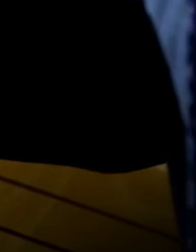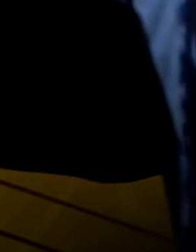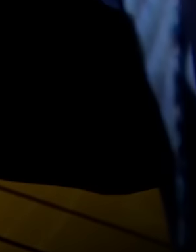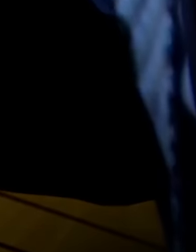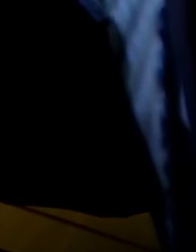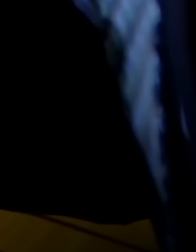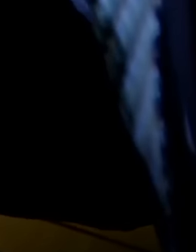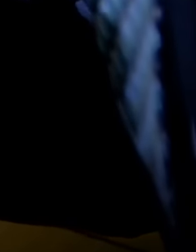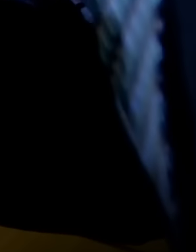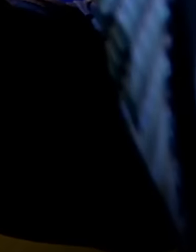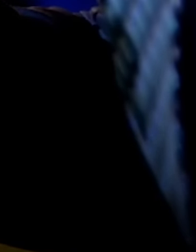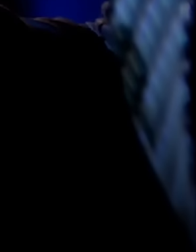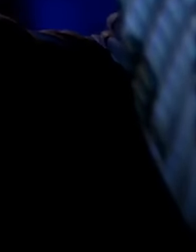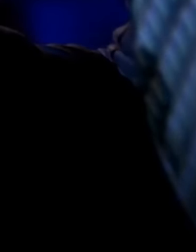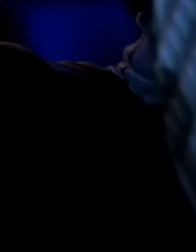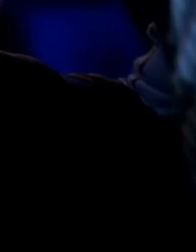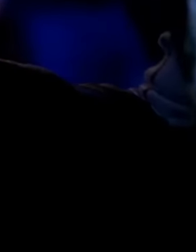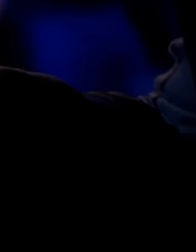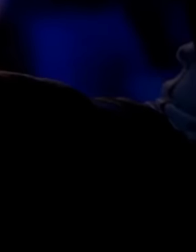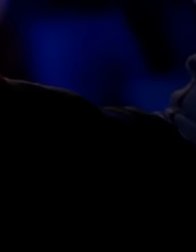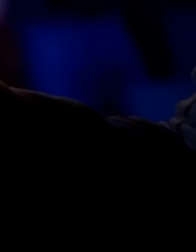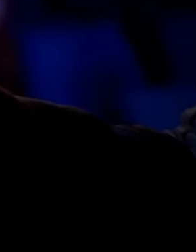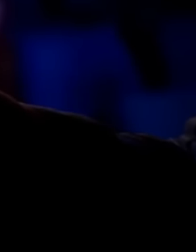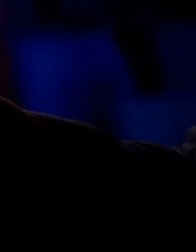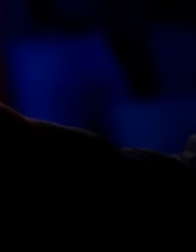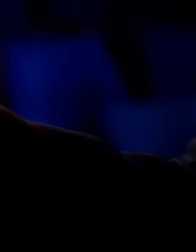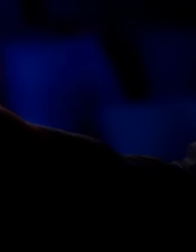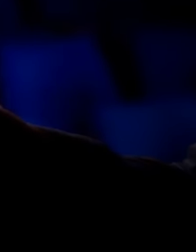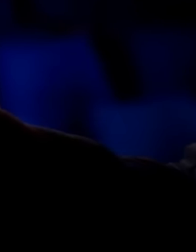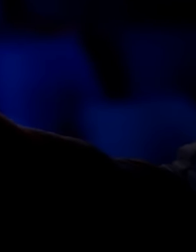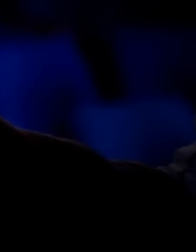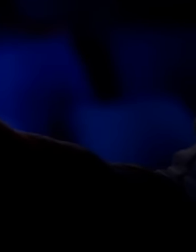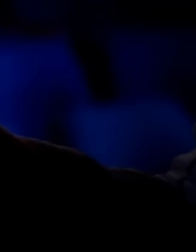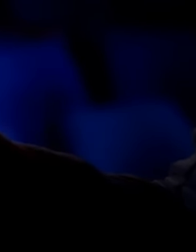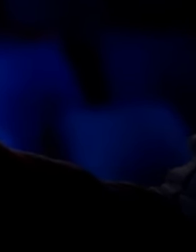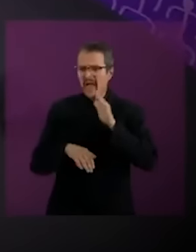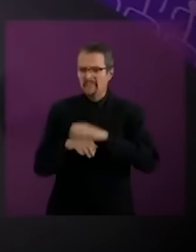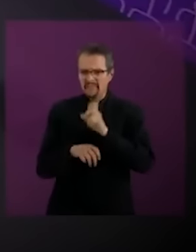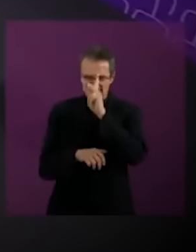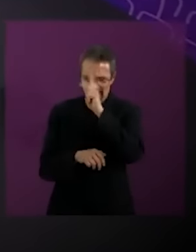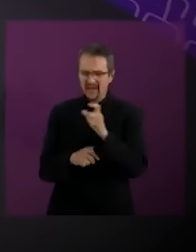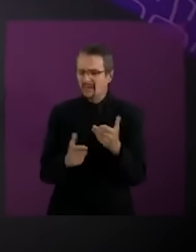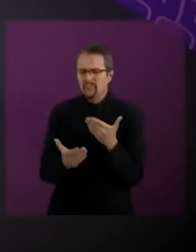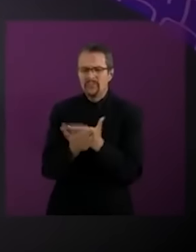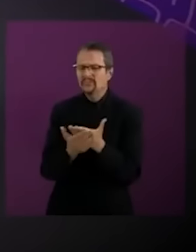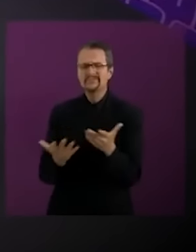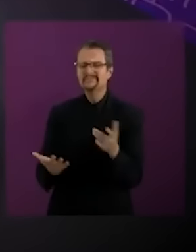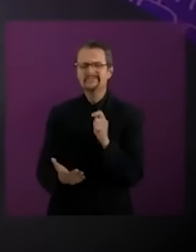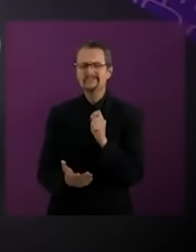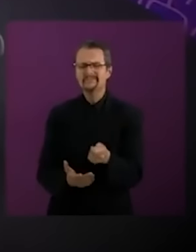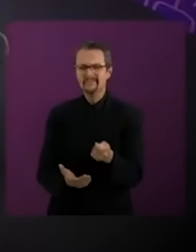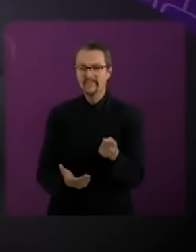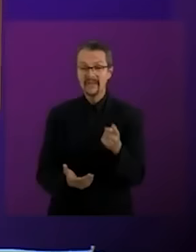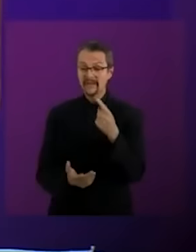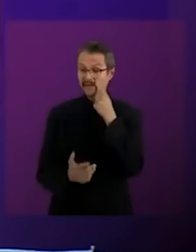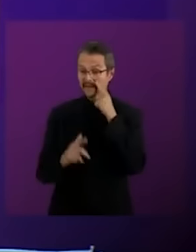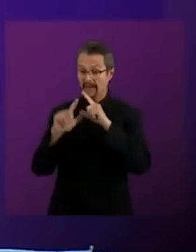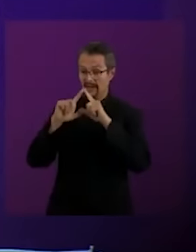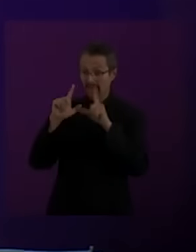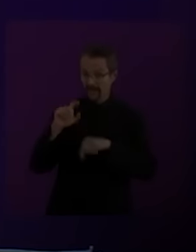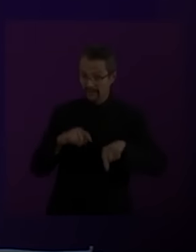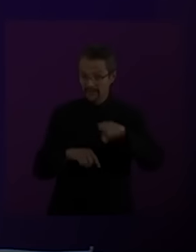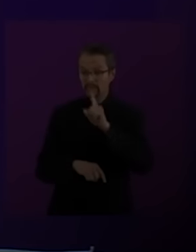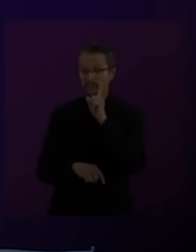su conclusión para saber quién dice la verdad y quién miente, para que las denuncias no se queden en un